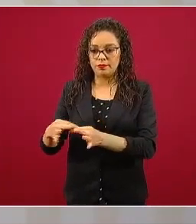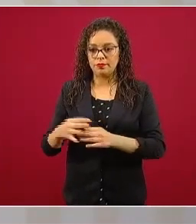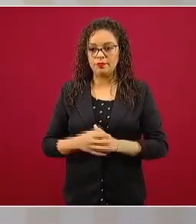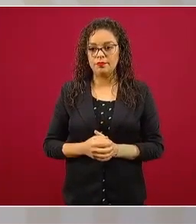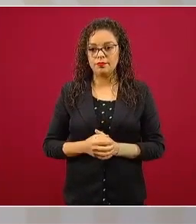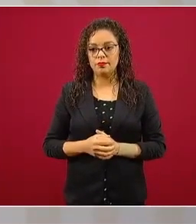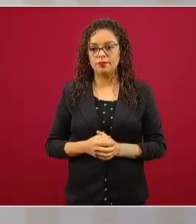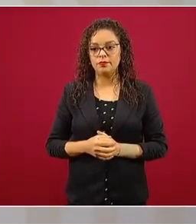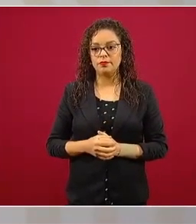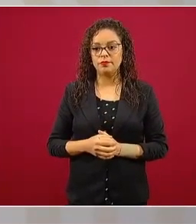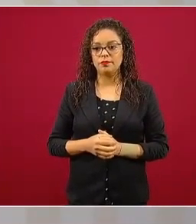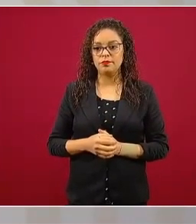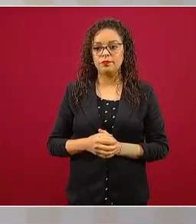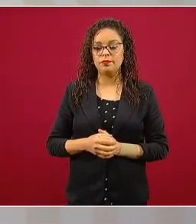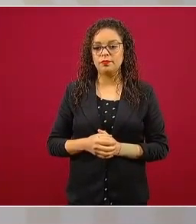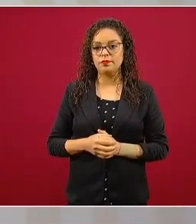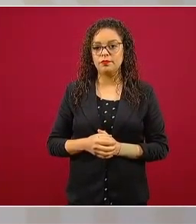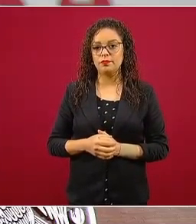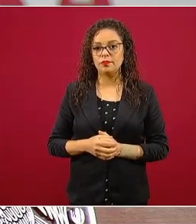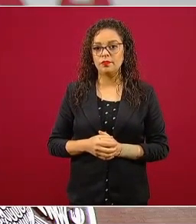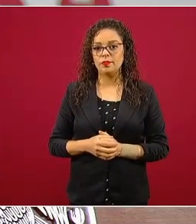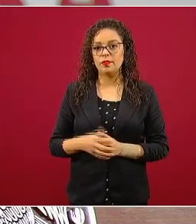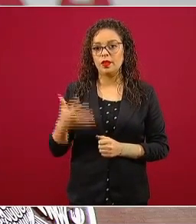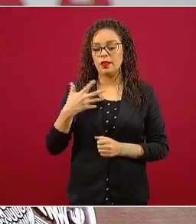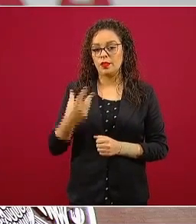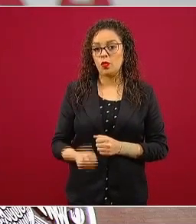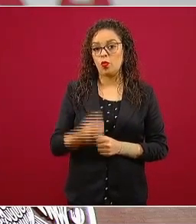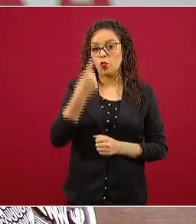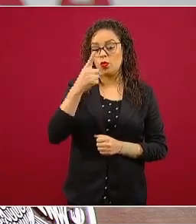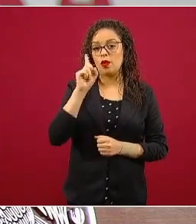que va a pedir permiso,